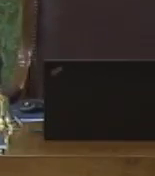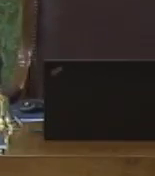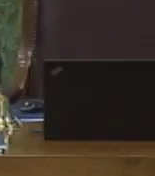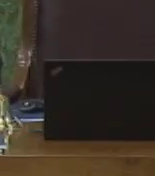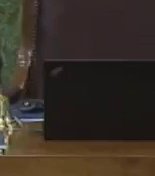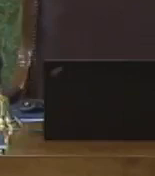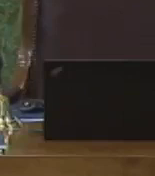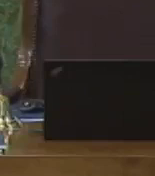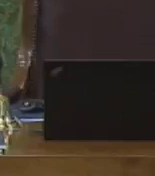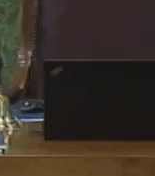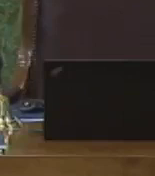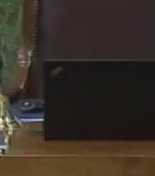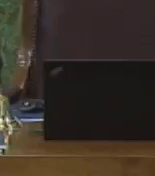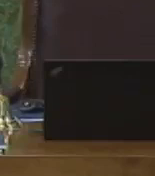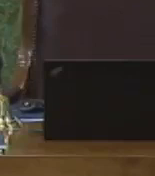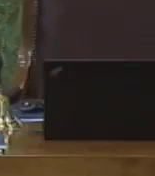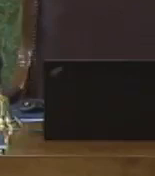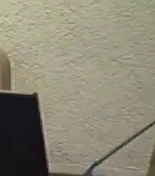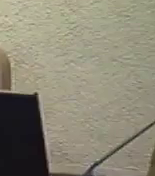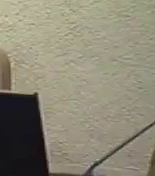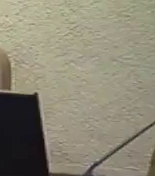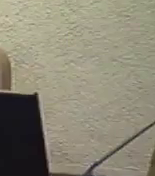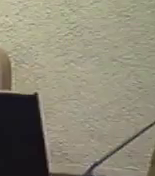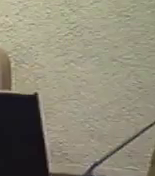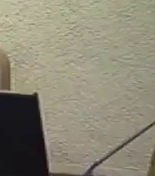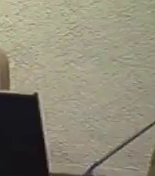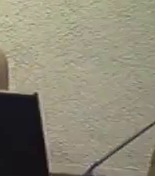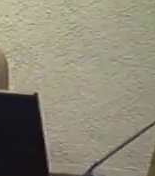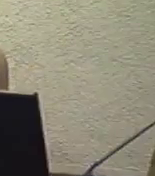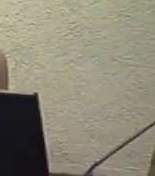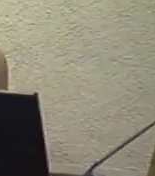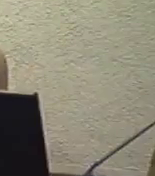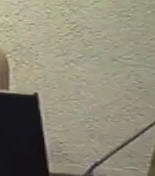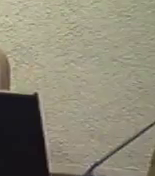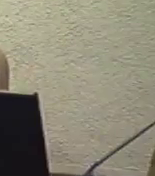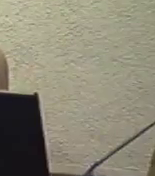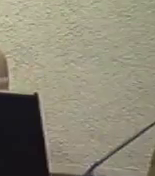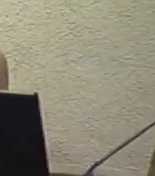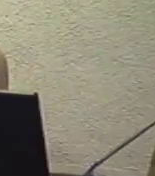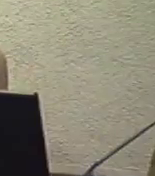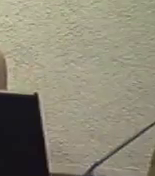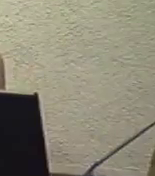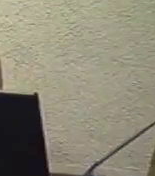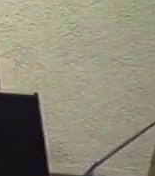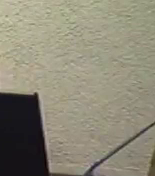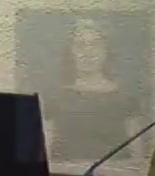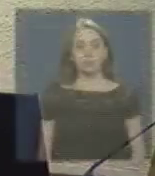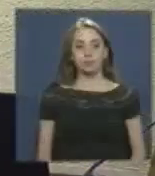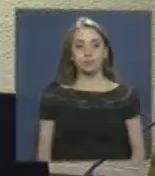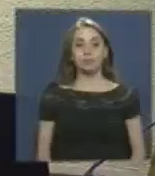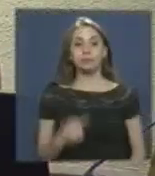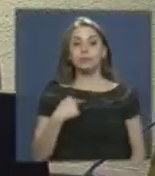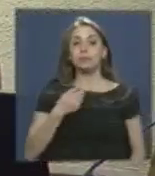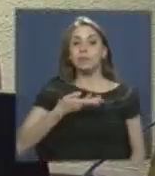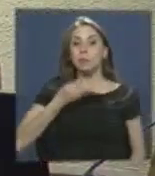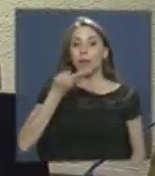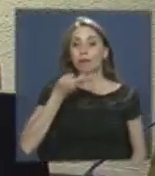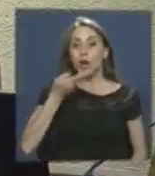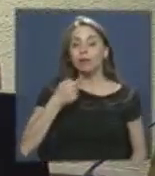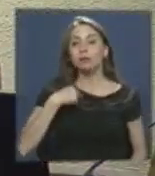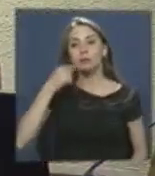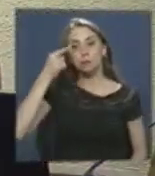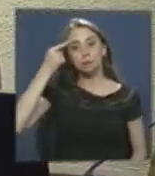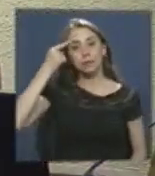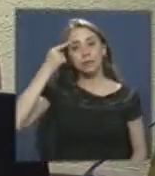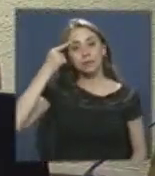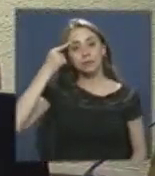gracias residente me voy a concentrar en lo que creo ha